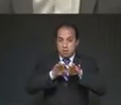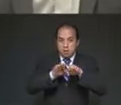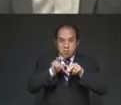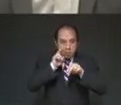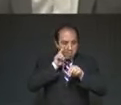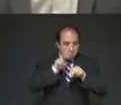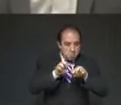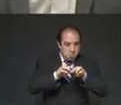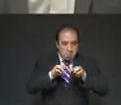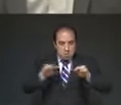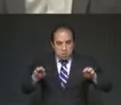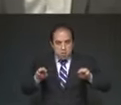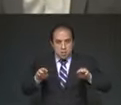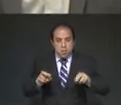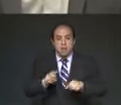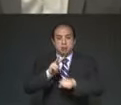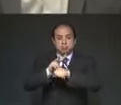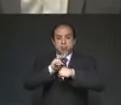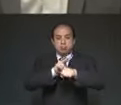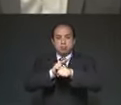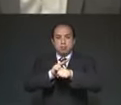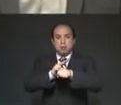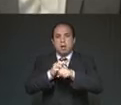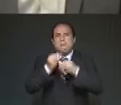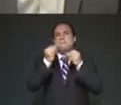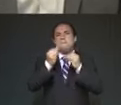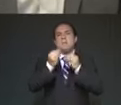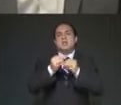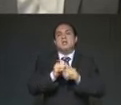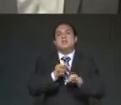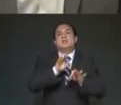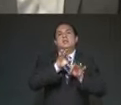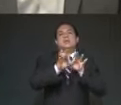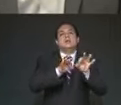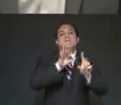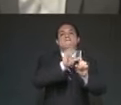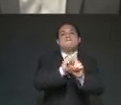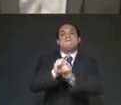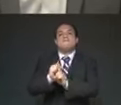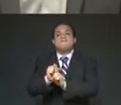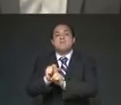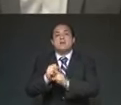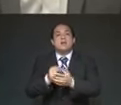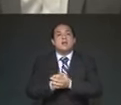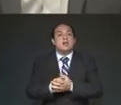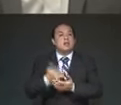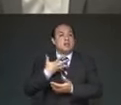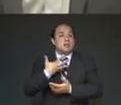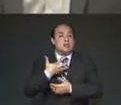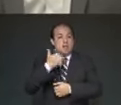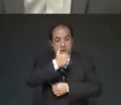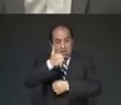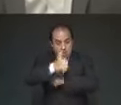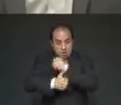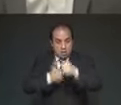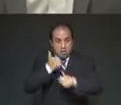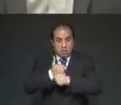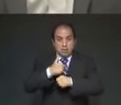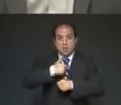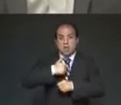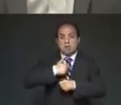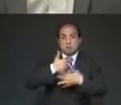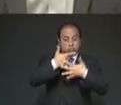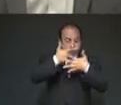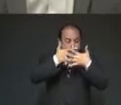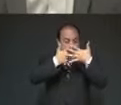y verificar los miles de intentos de récord que se realizan cada año. En Guinness World Records tenemos una amplia